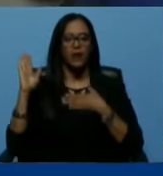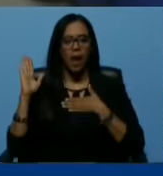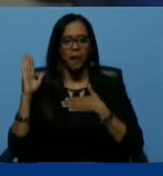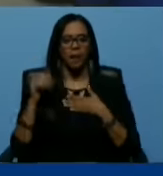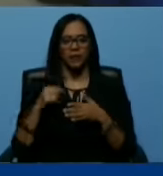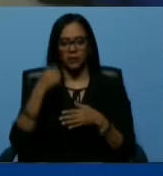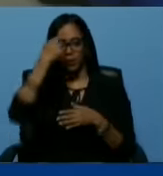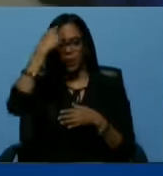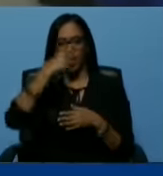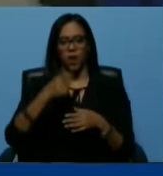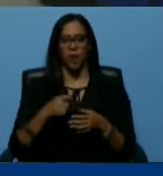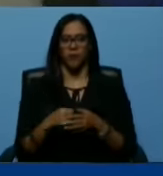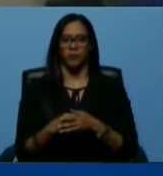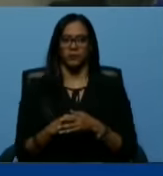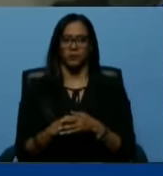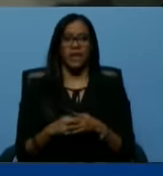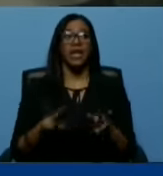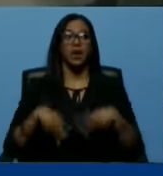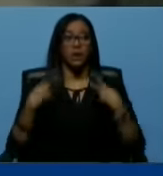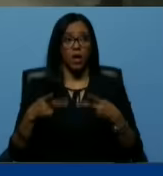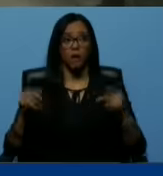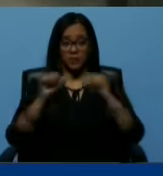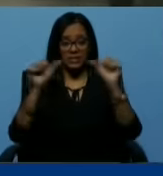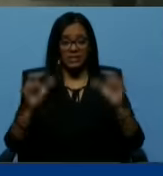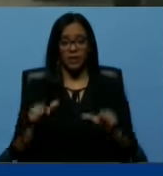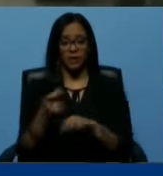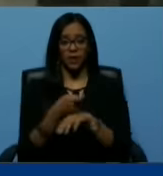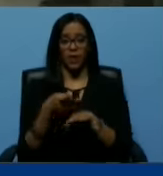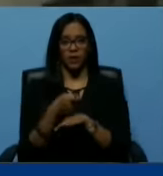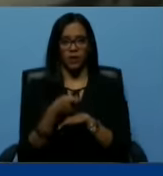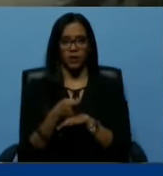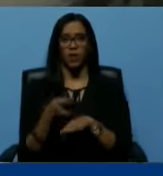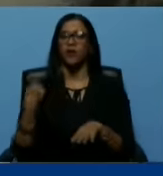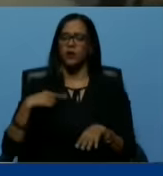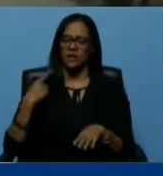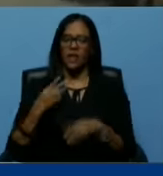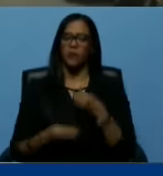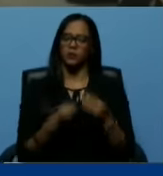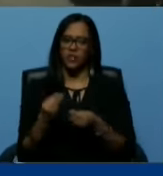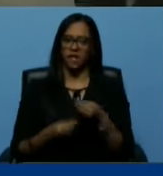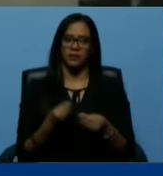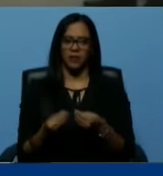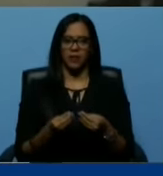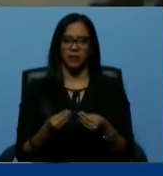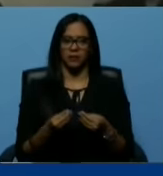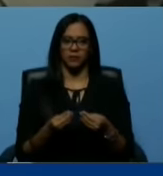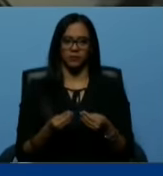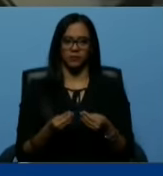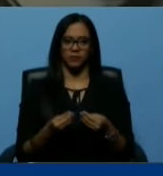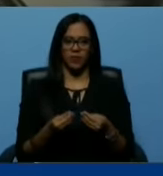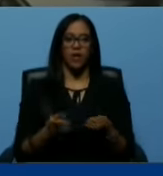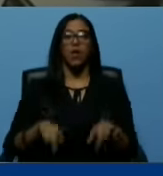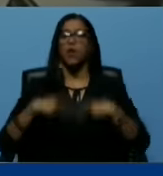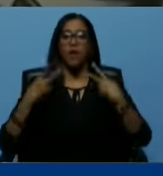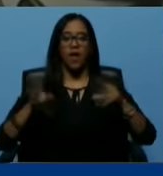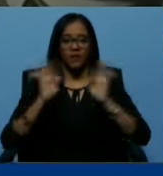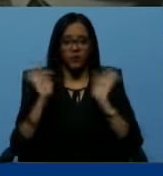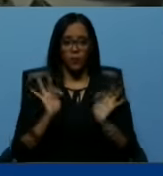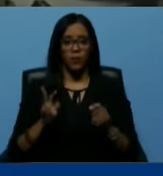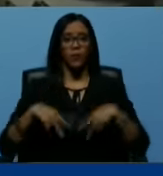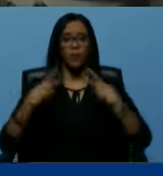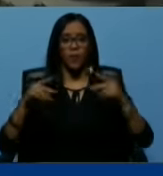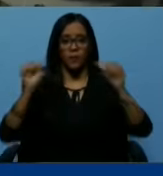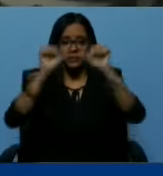pueblo. El nuevo sistema de gobierno lo tenemos que hacer. Nuevos métodos, nuevos